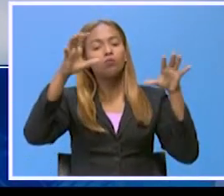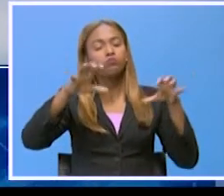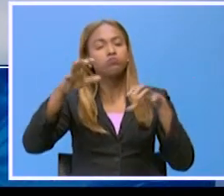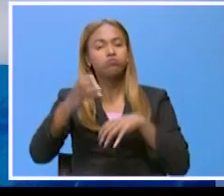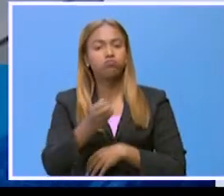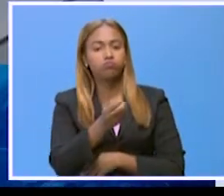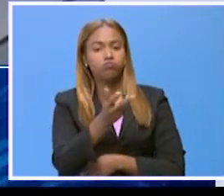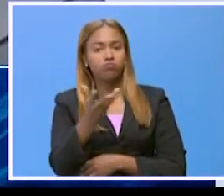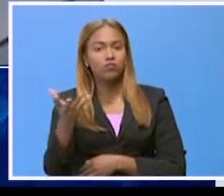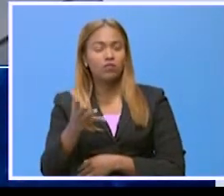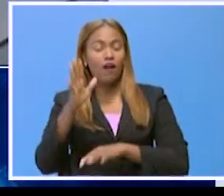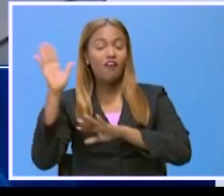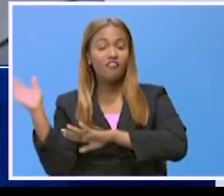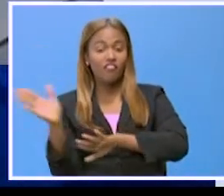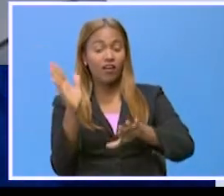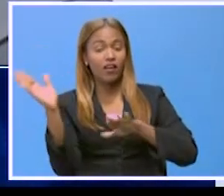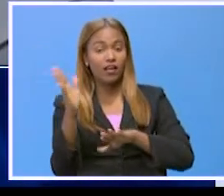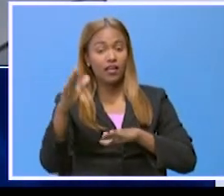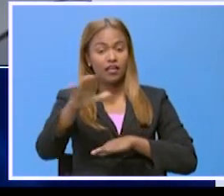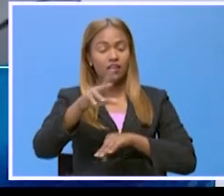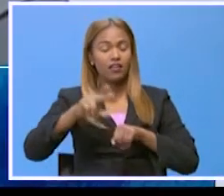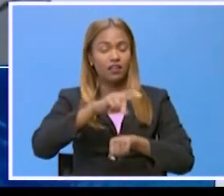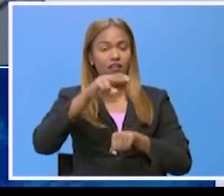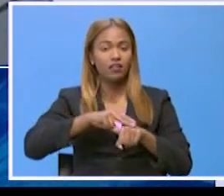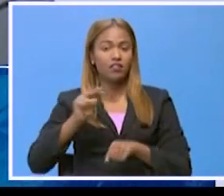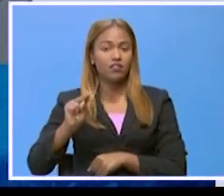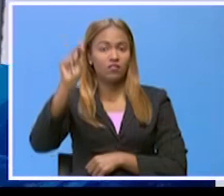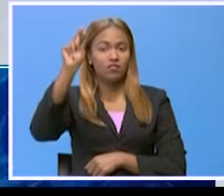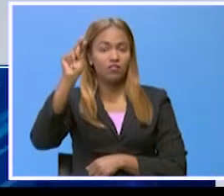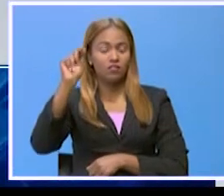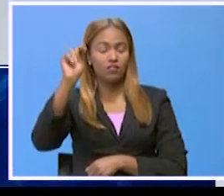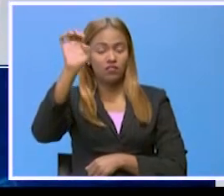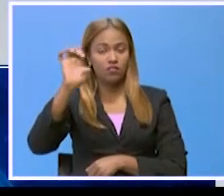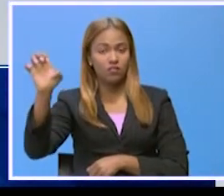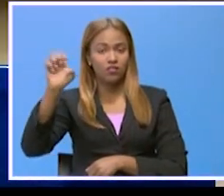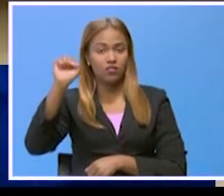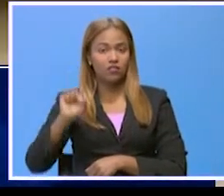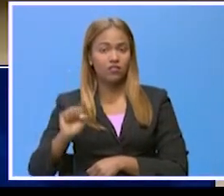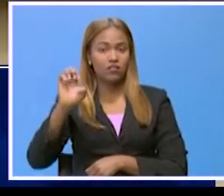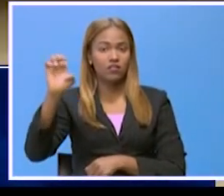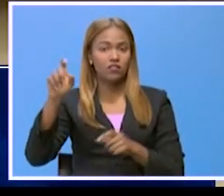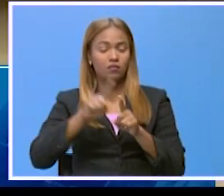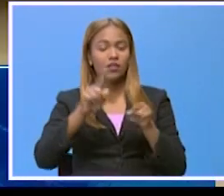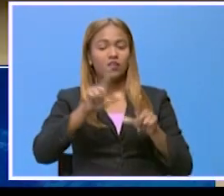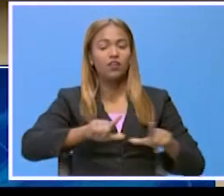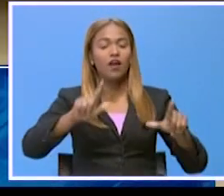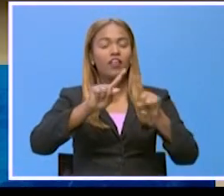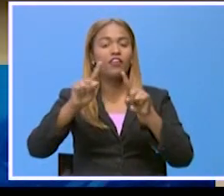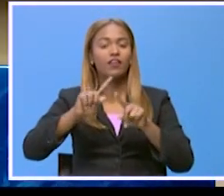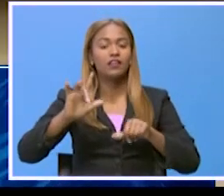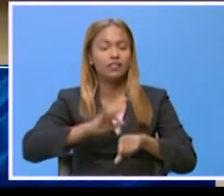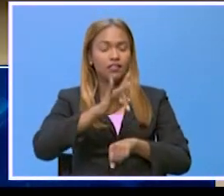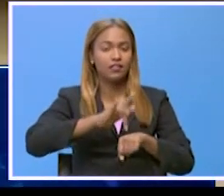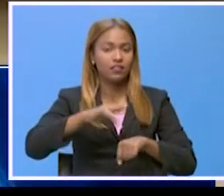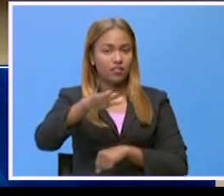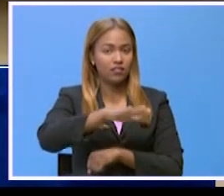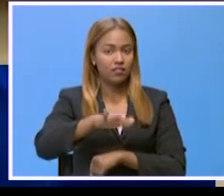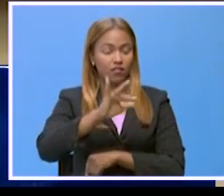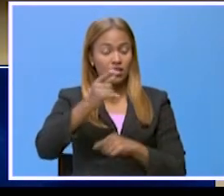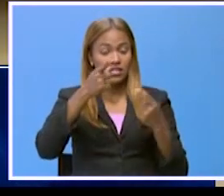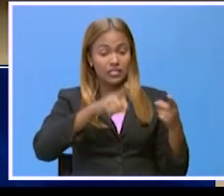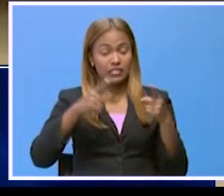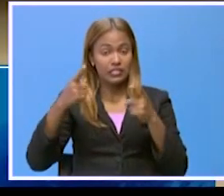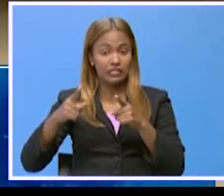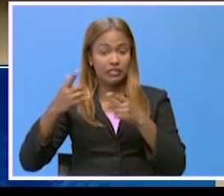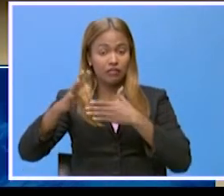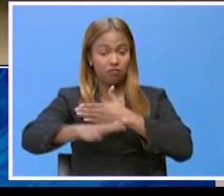y ráfagas de viento hacia las regiones norte noreste sureste y algunos puntos de la cordillera central en las condiciones